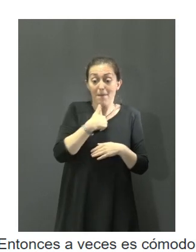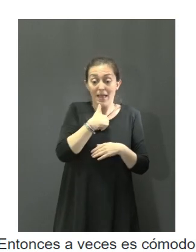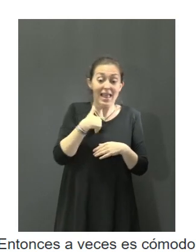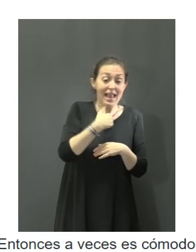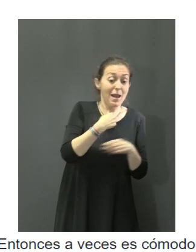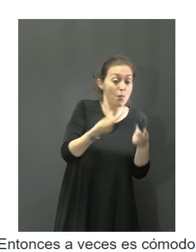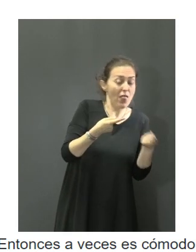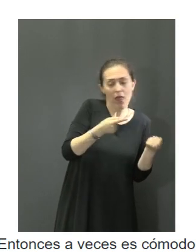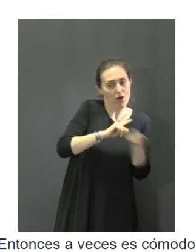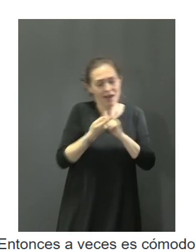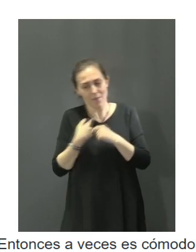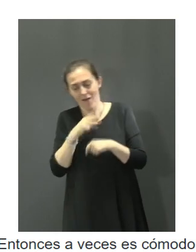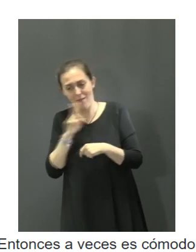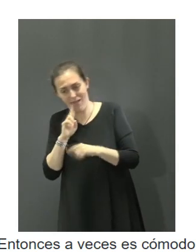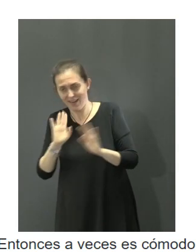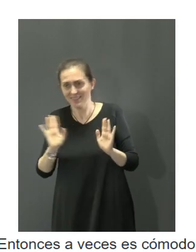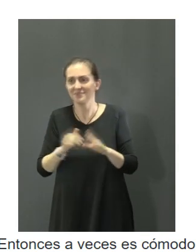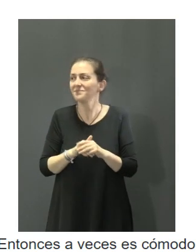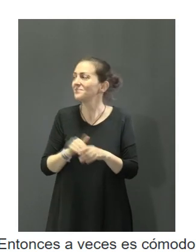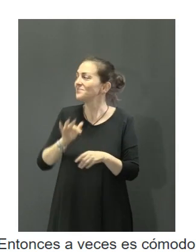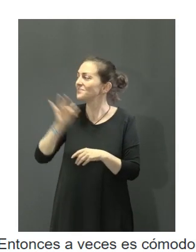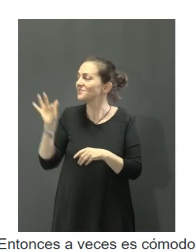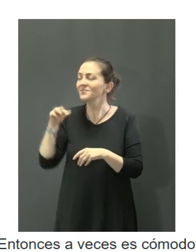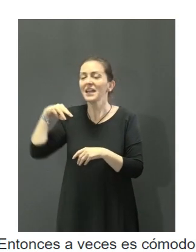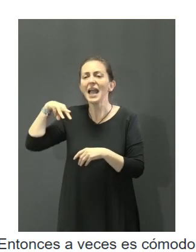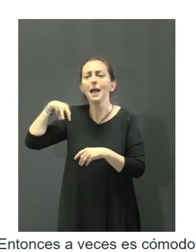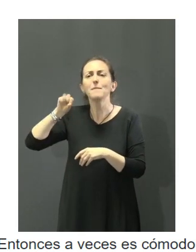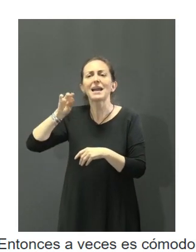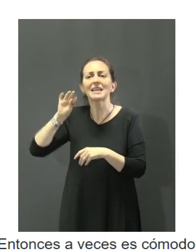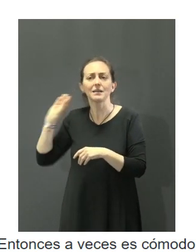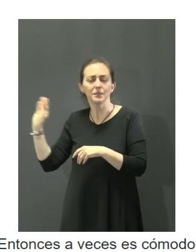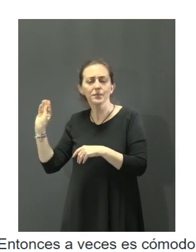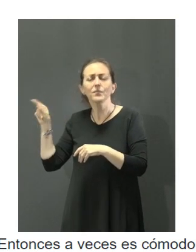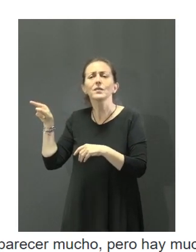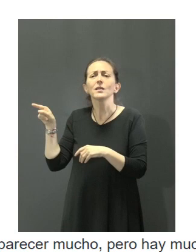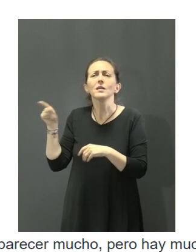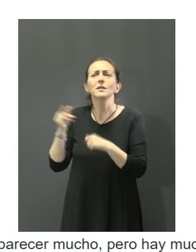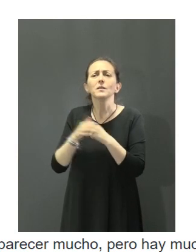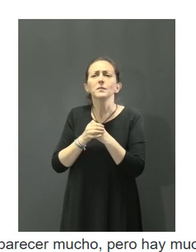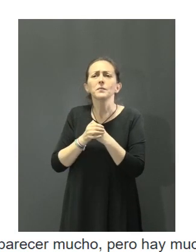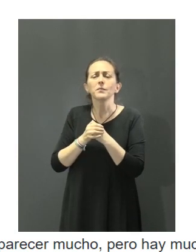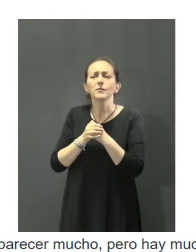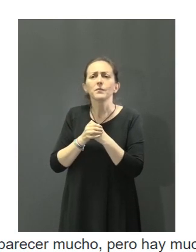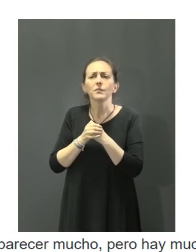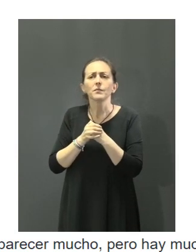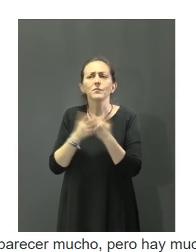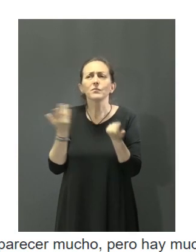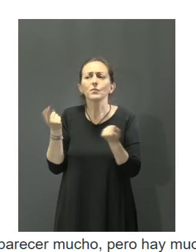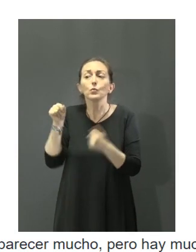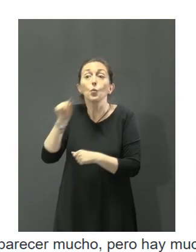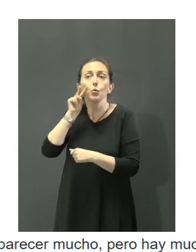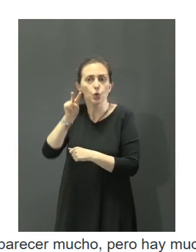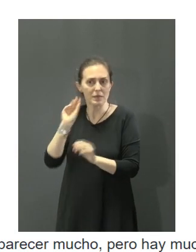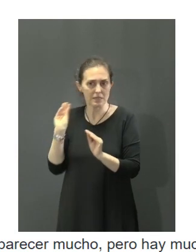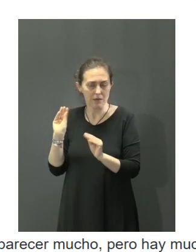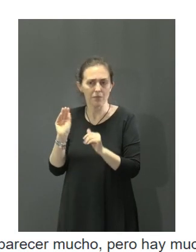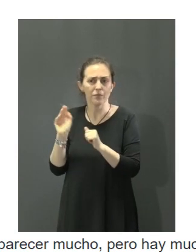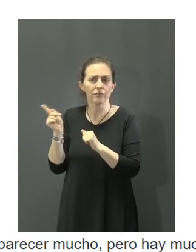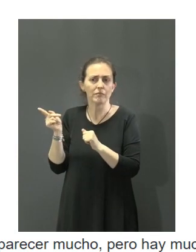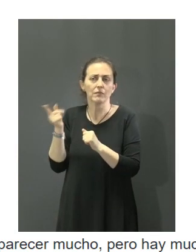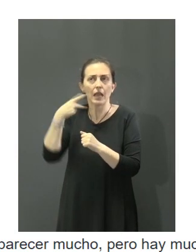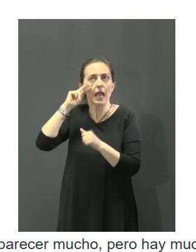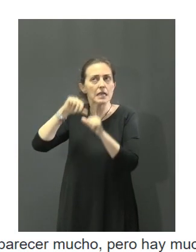de moderadora. Entonces, Marta, te quería preguntar, desde tu punto de vista, con